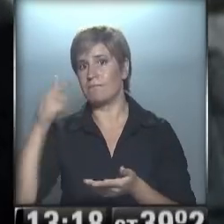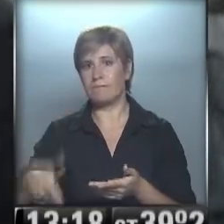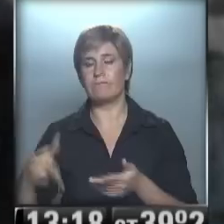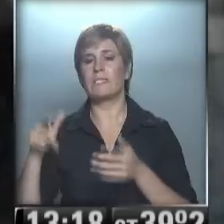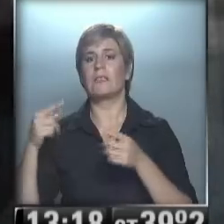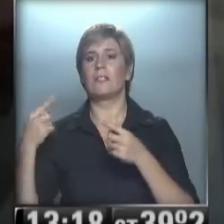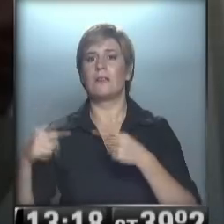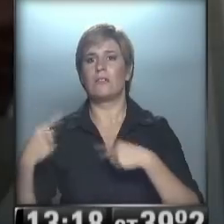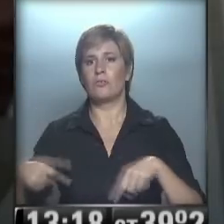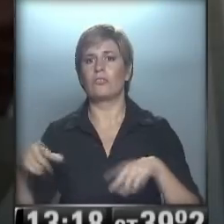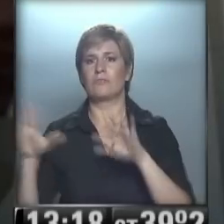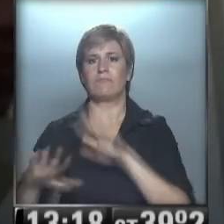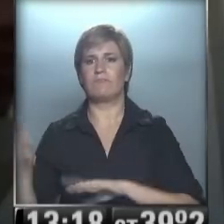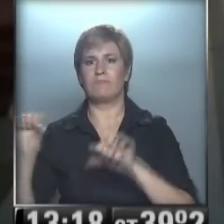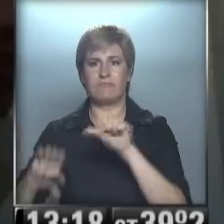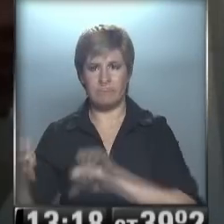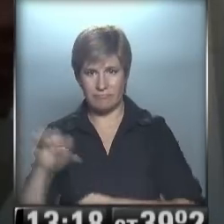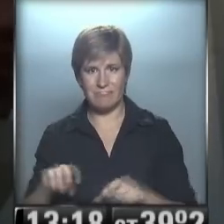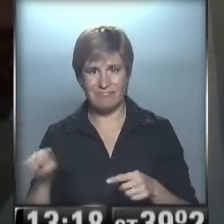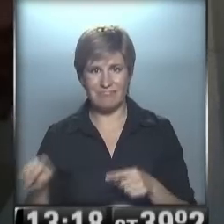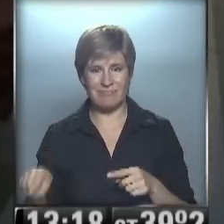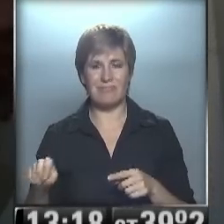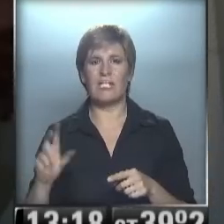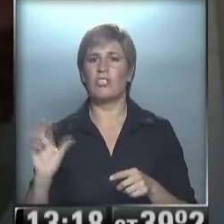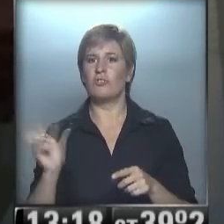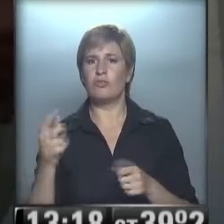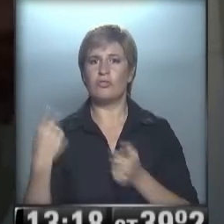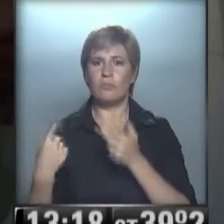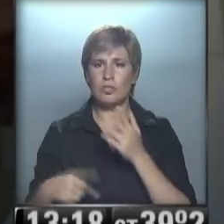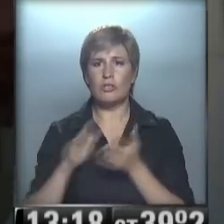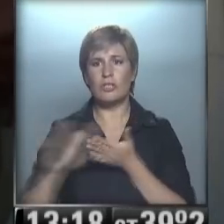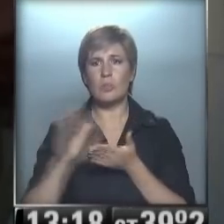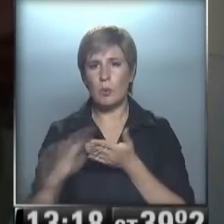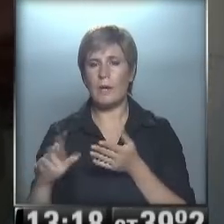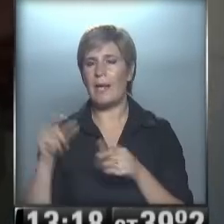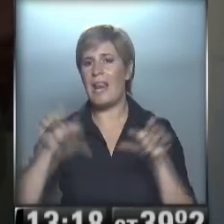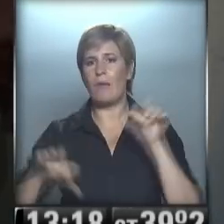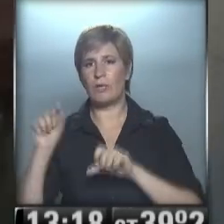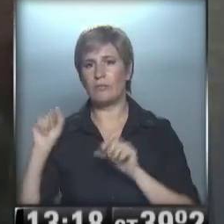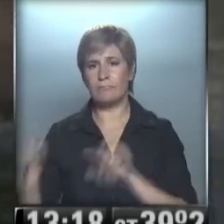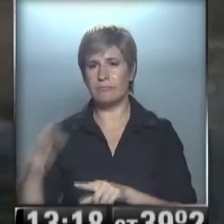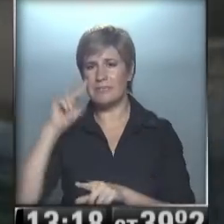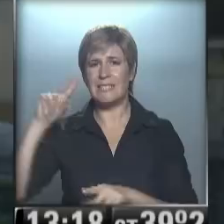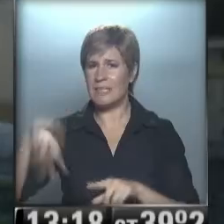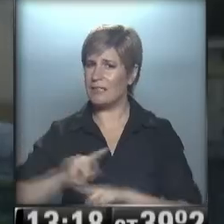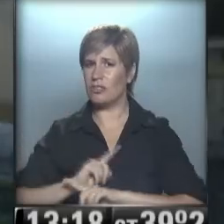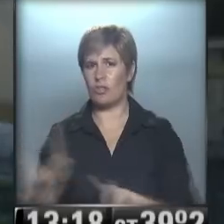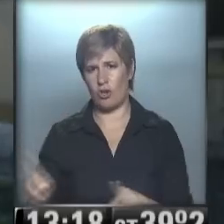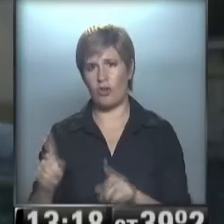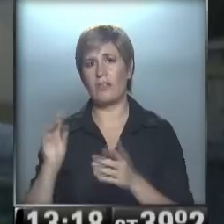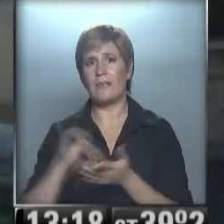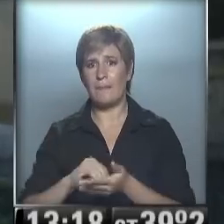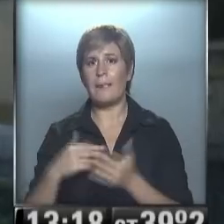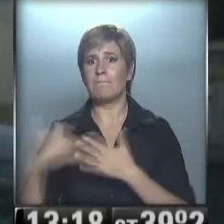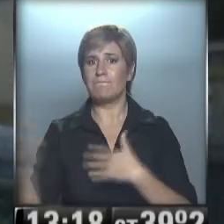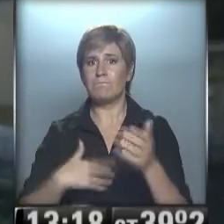control. No se incorporarán nuevas centrifugadoras a las que ya poseen los laboratorios iraníes. Se suspendería la construcción de